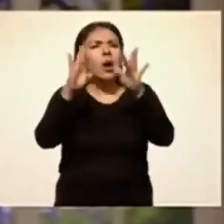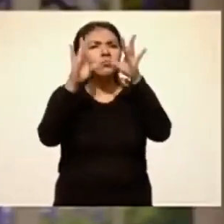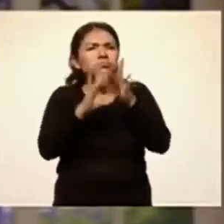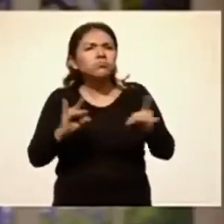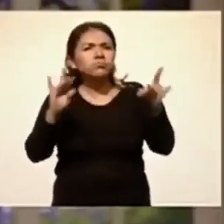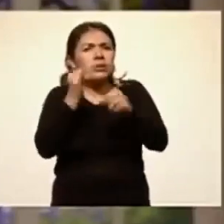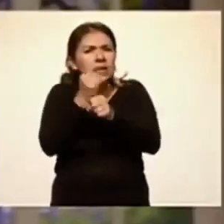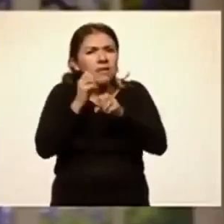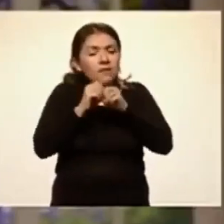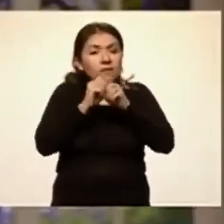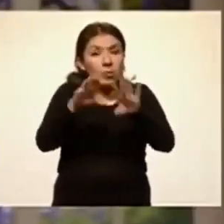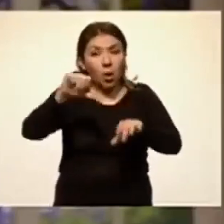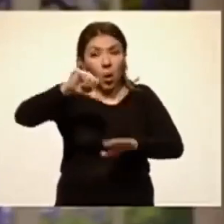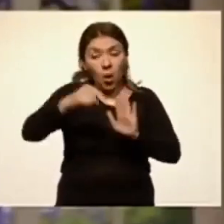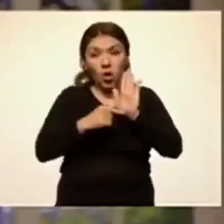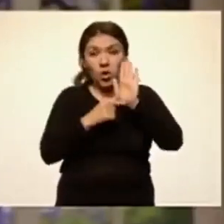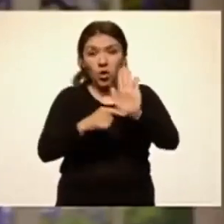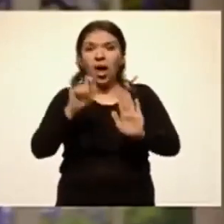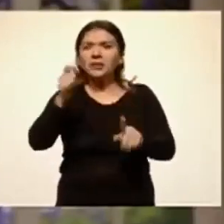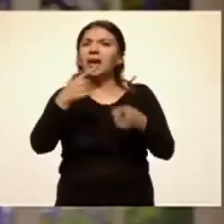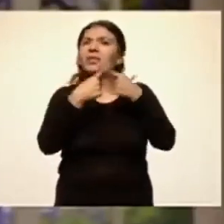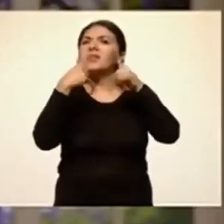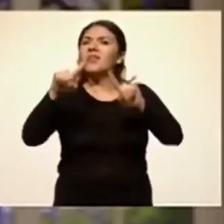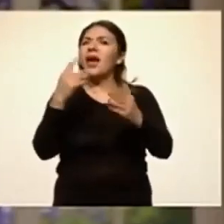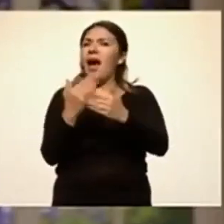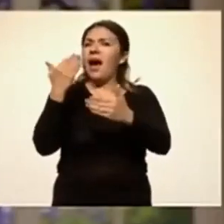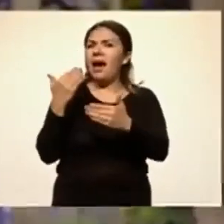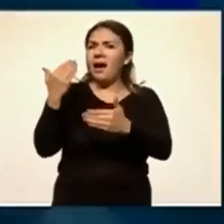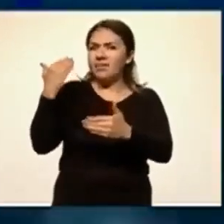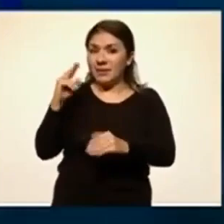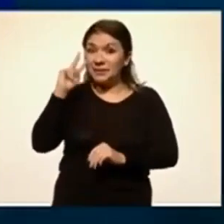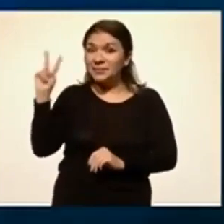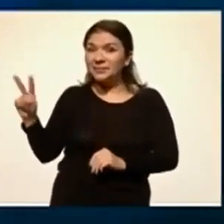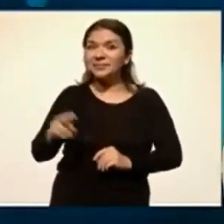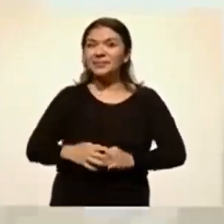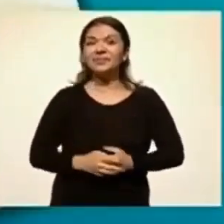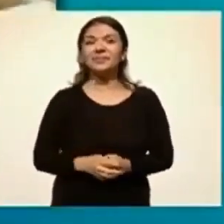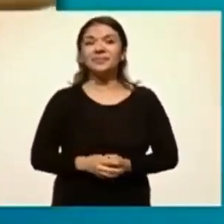tipo de información que se proporciona es diferente a las anteriores.